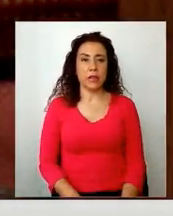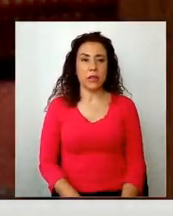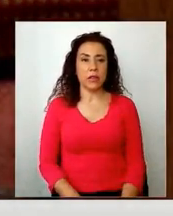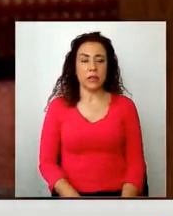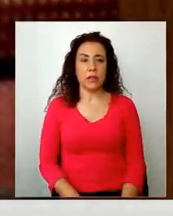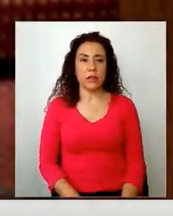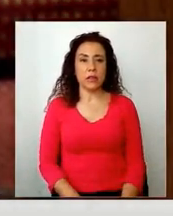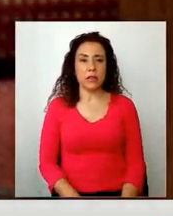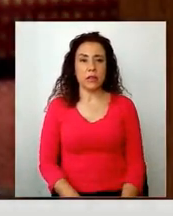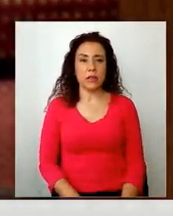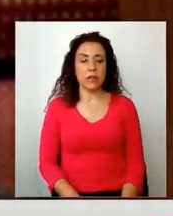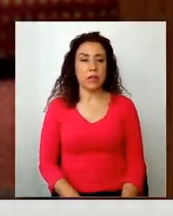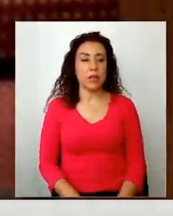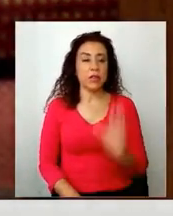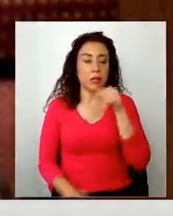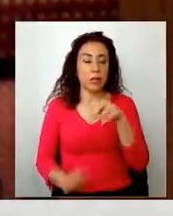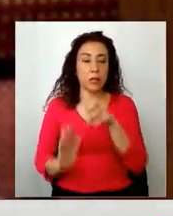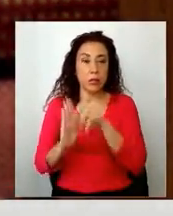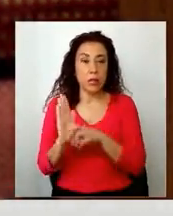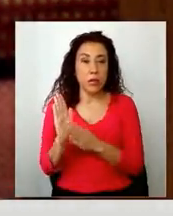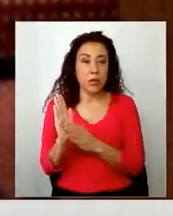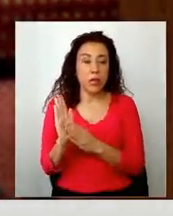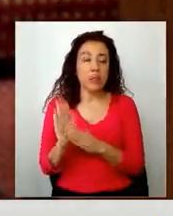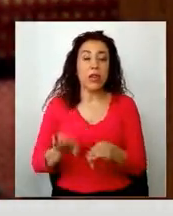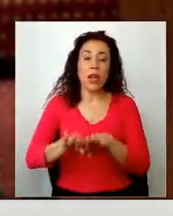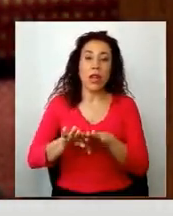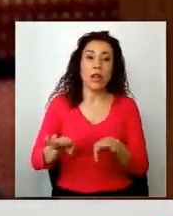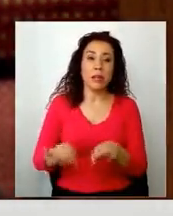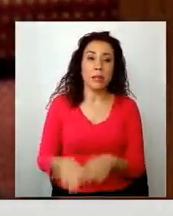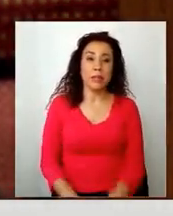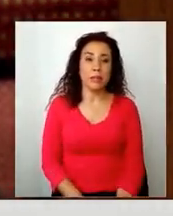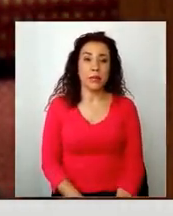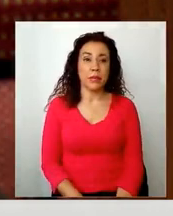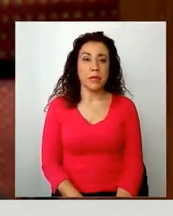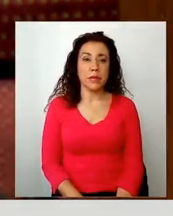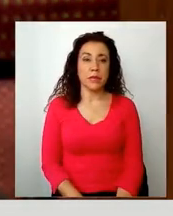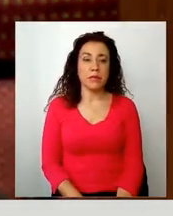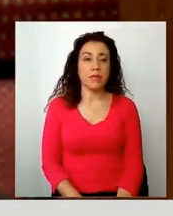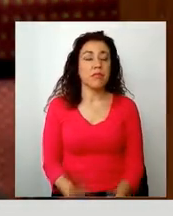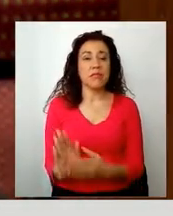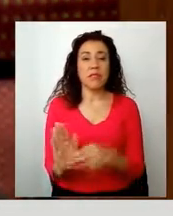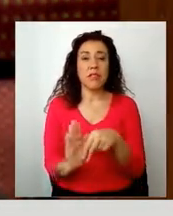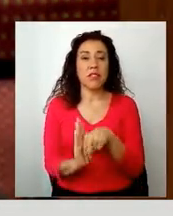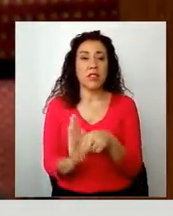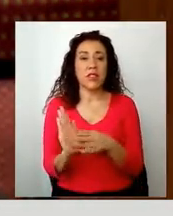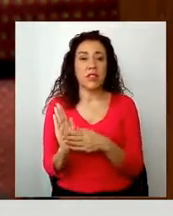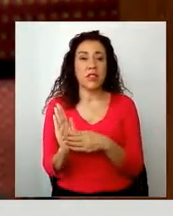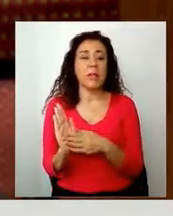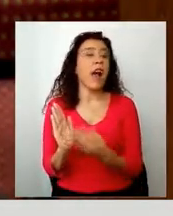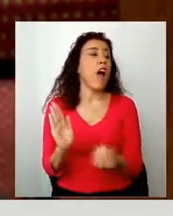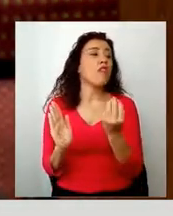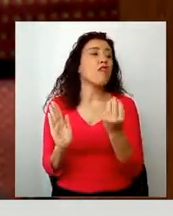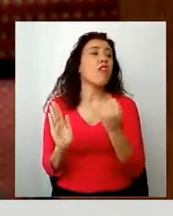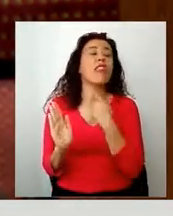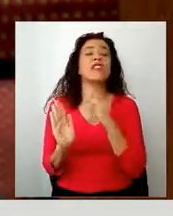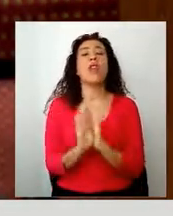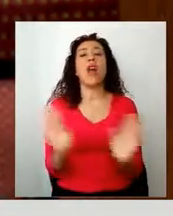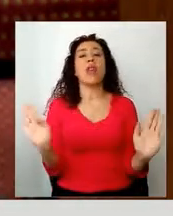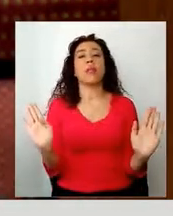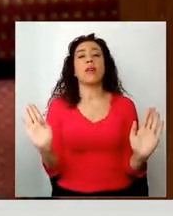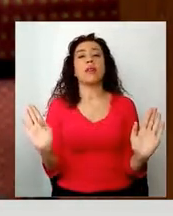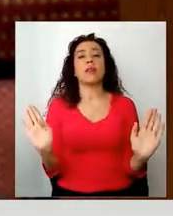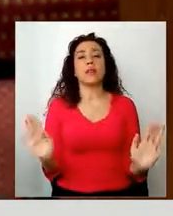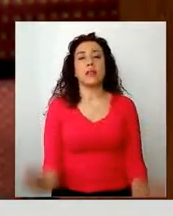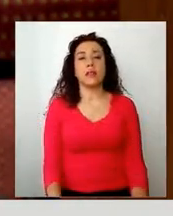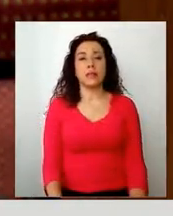iniciativa no tenemos esa disposición finalmente estas normativas van a quedar como muy buenas intenciones muy buenas intenciones que